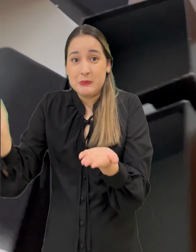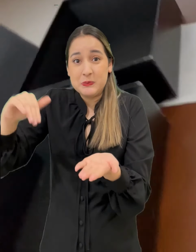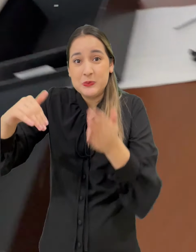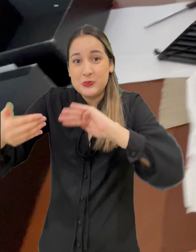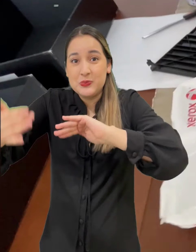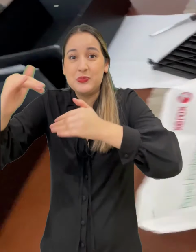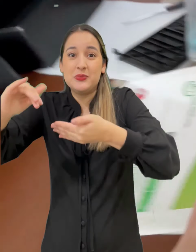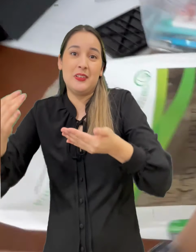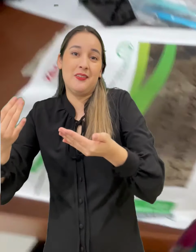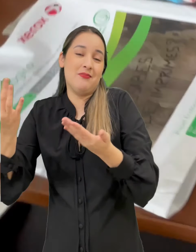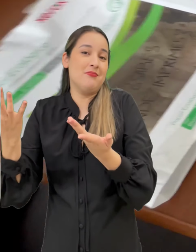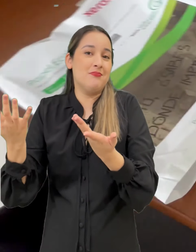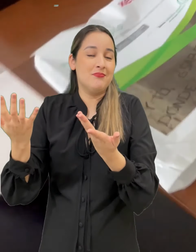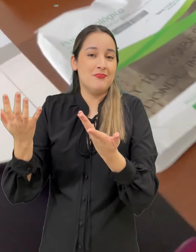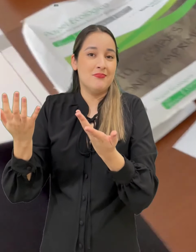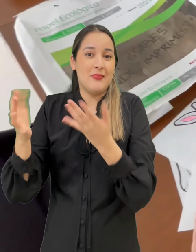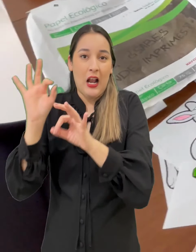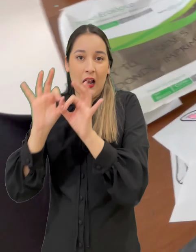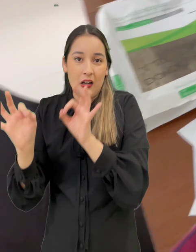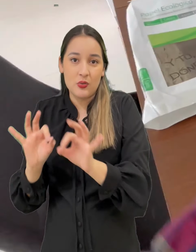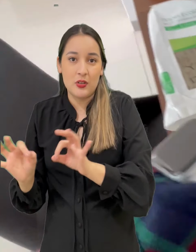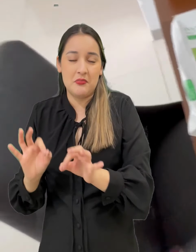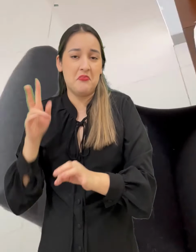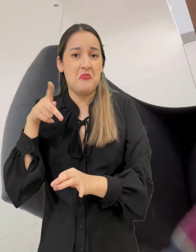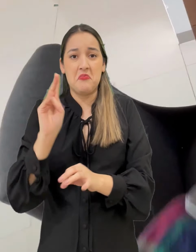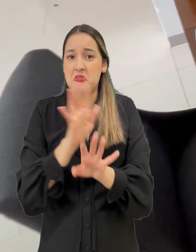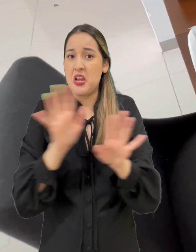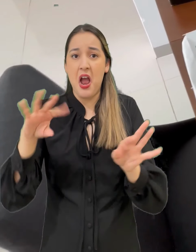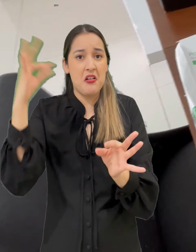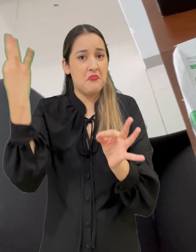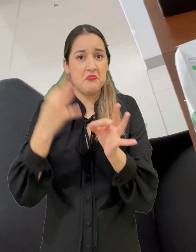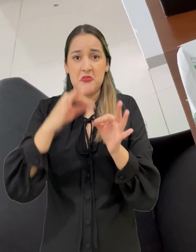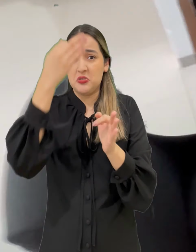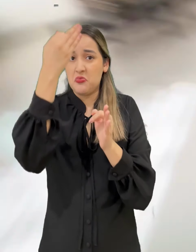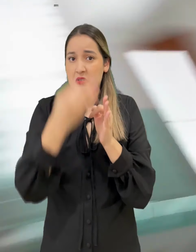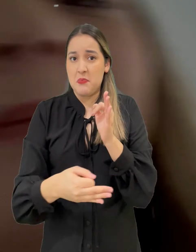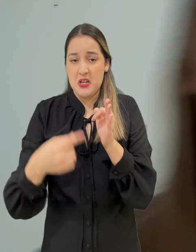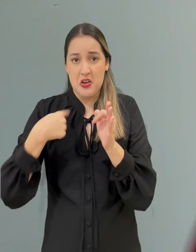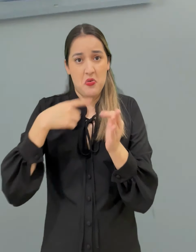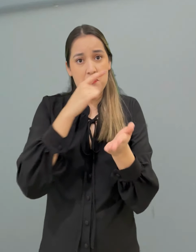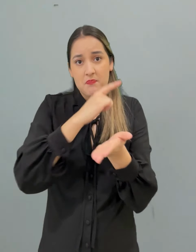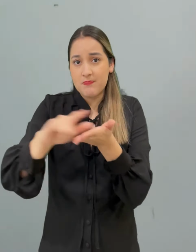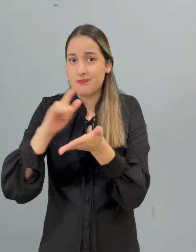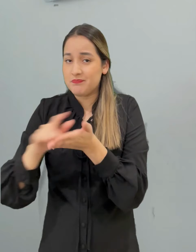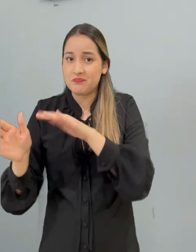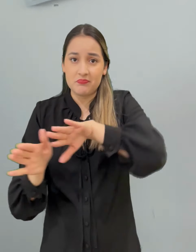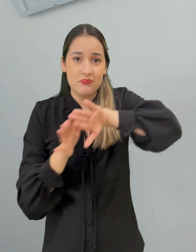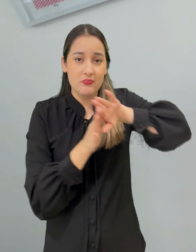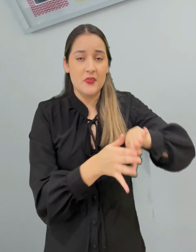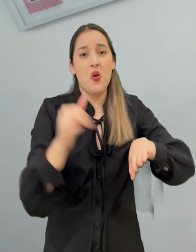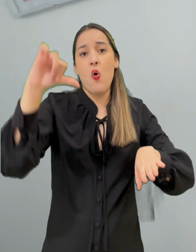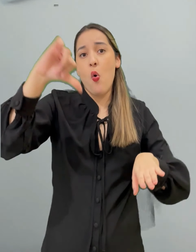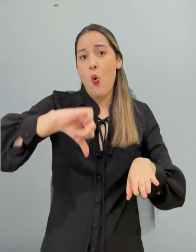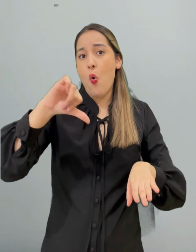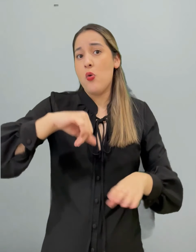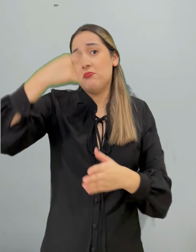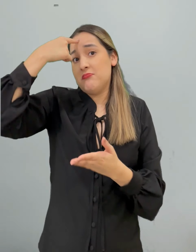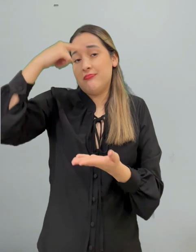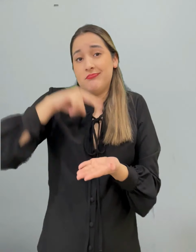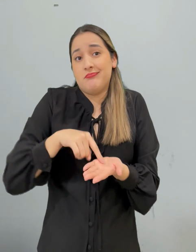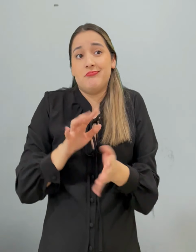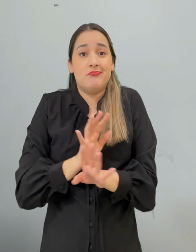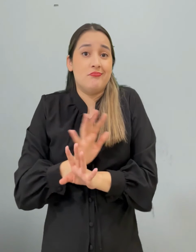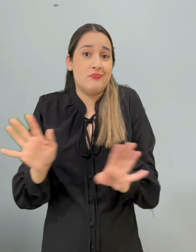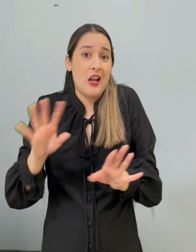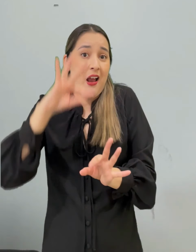ya terminé con esto voy a limpiar esta parte y pues listo por el día de hoy creo que es